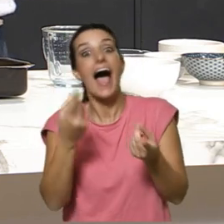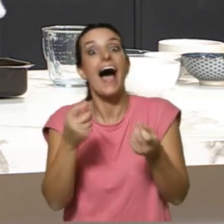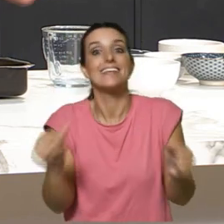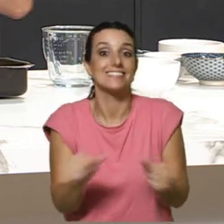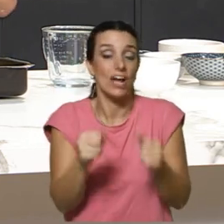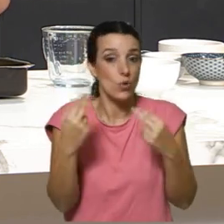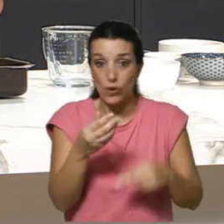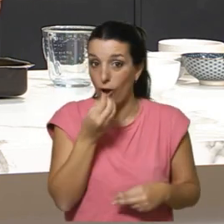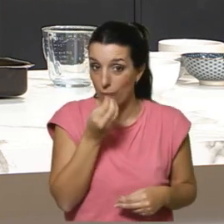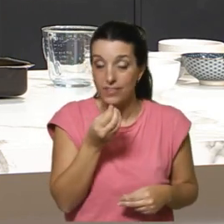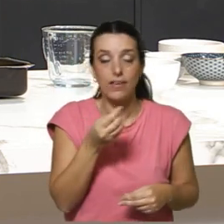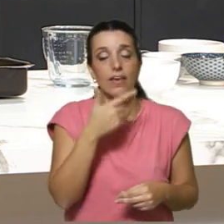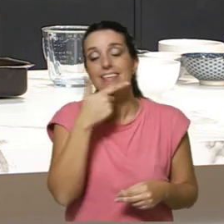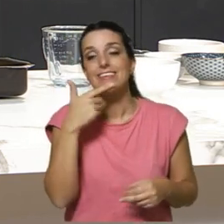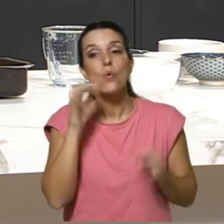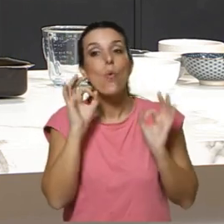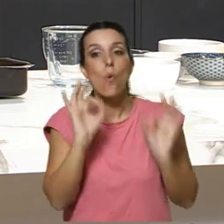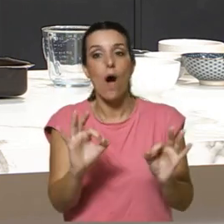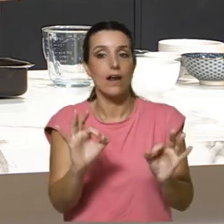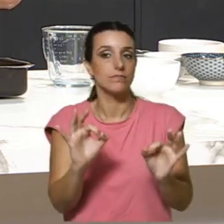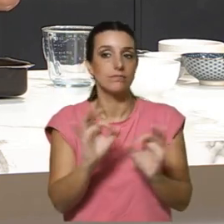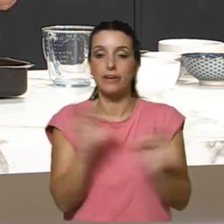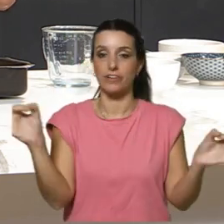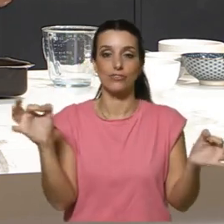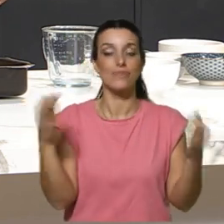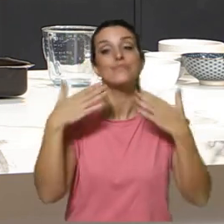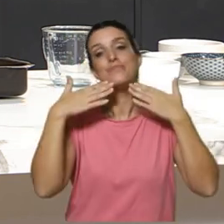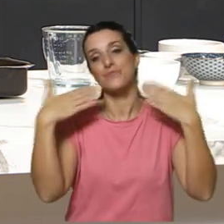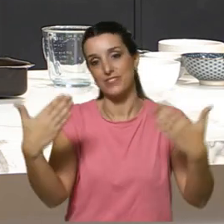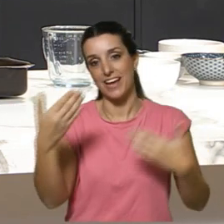quedan de ese tamaño, entonces. Te quedan de ese tamaño, ¿viste? Espachurra. Muchísimas gracias, Paula.